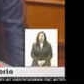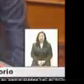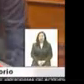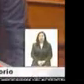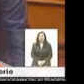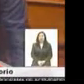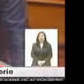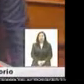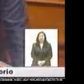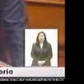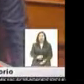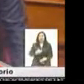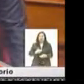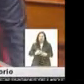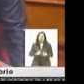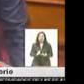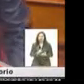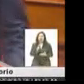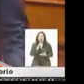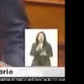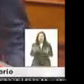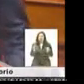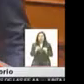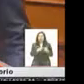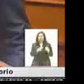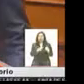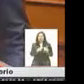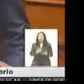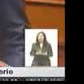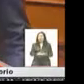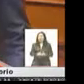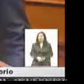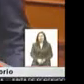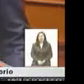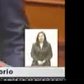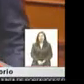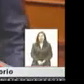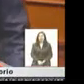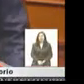La ejecución de dicho proceso estará a cargo de la agencia de compras,